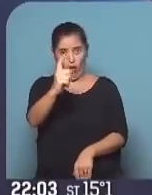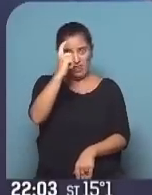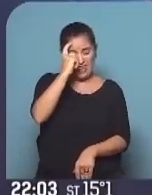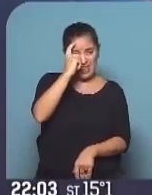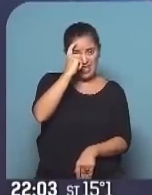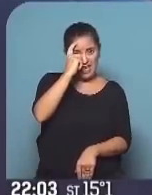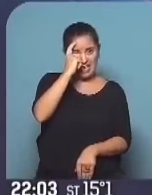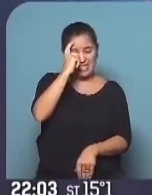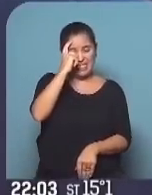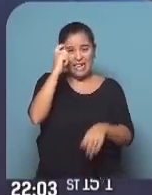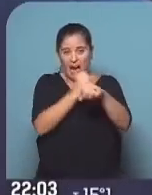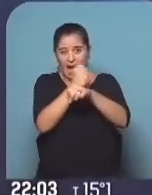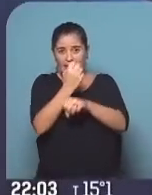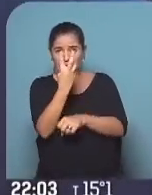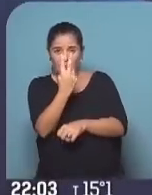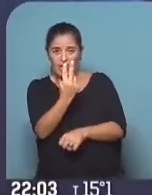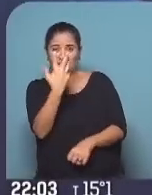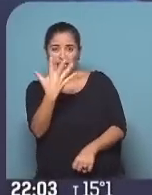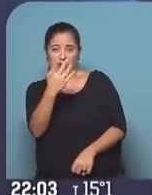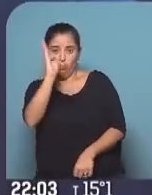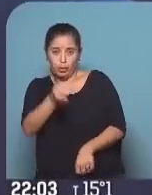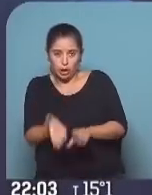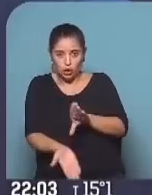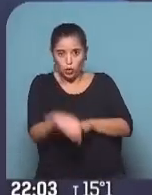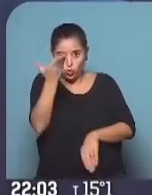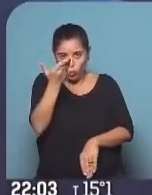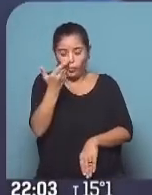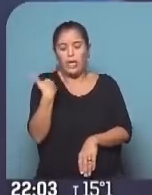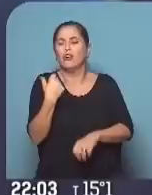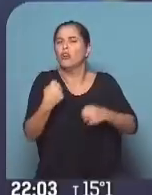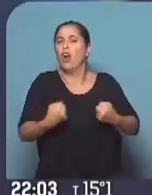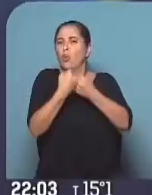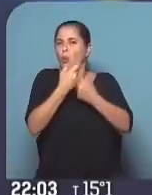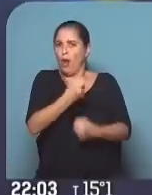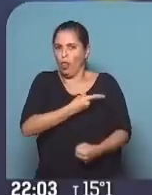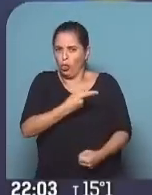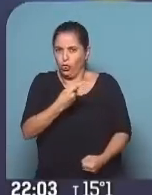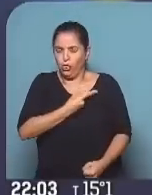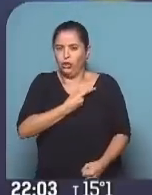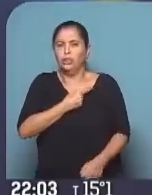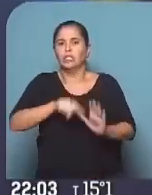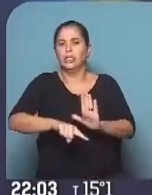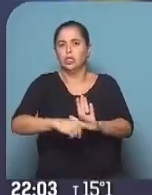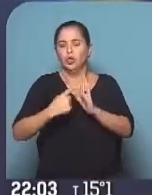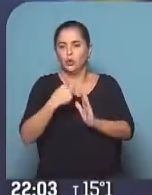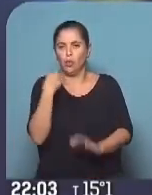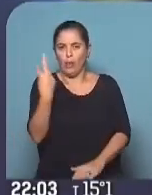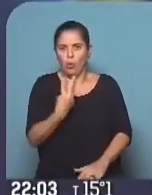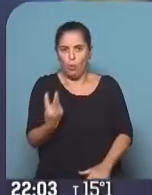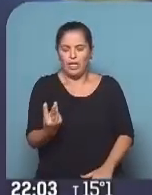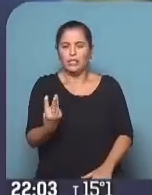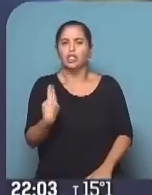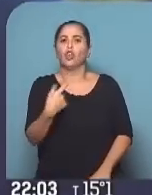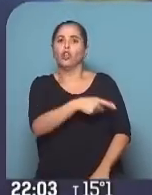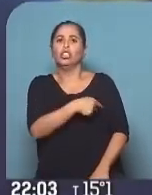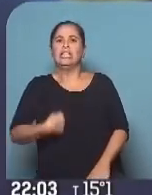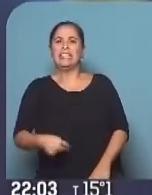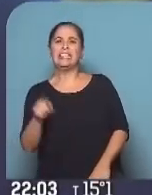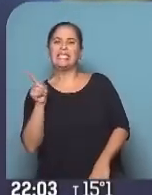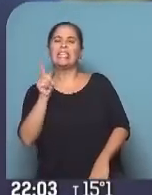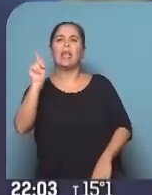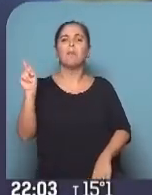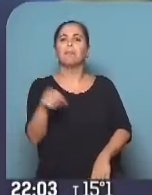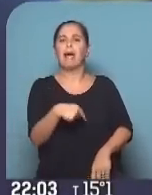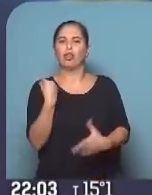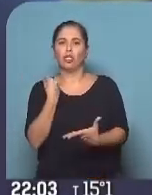25%. Las negociaciones se realizaron esta semana en Washington. China envió a su viceprimer ministro, Liu He. Sin embargo, no